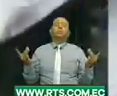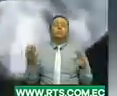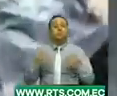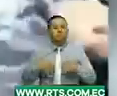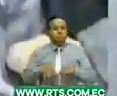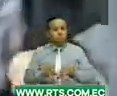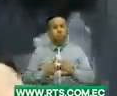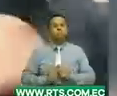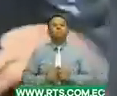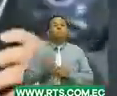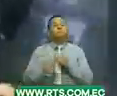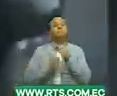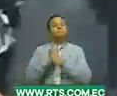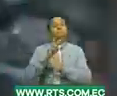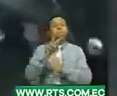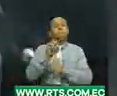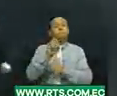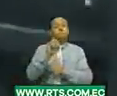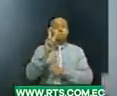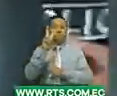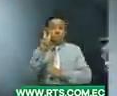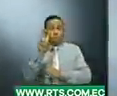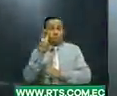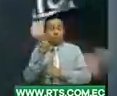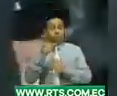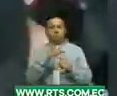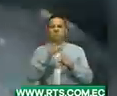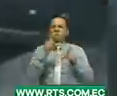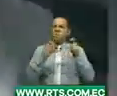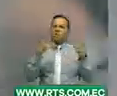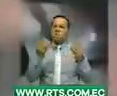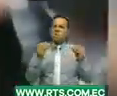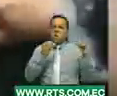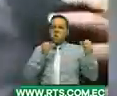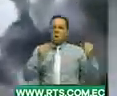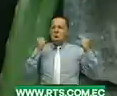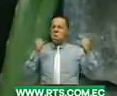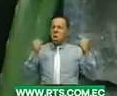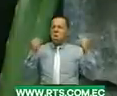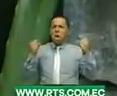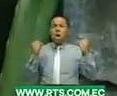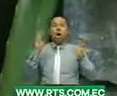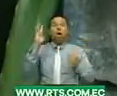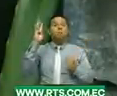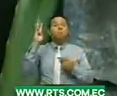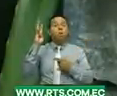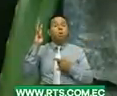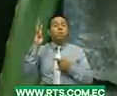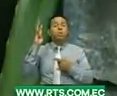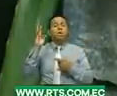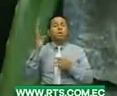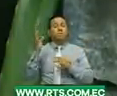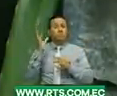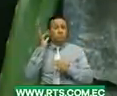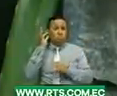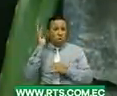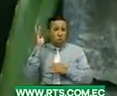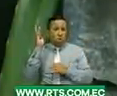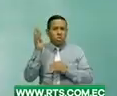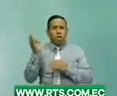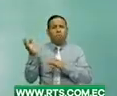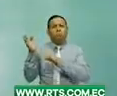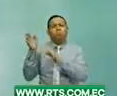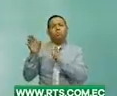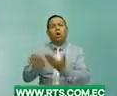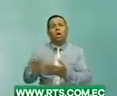En 2012, cuando la protesta abordó otros niveles, su esposa Verónica perdió su otra lucha contra el